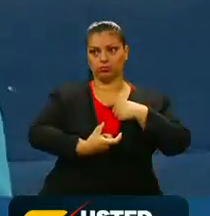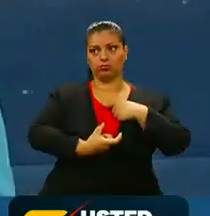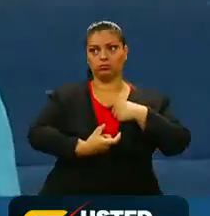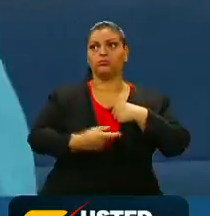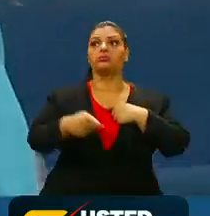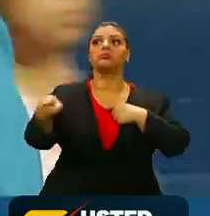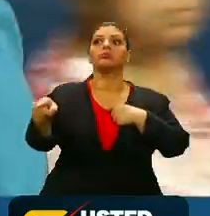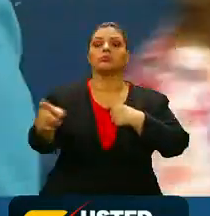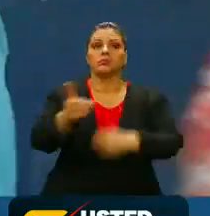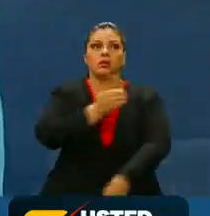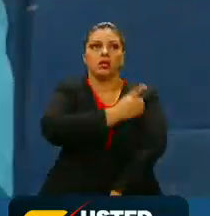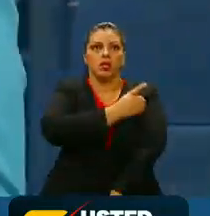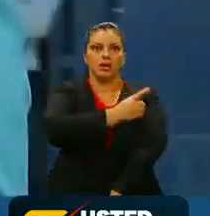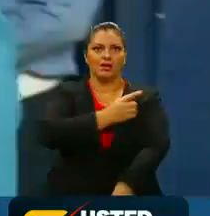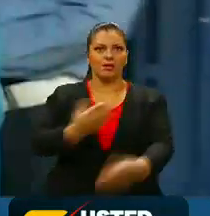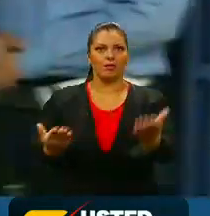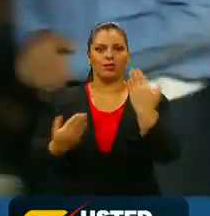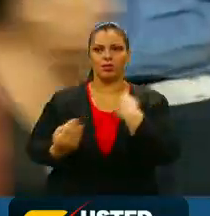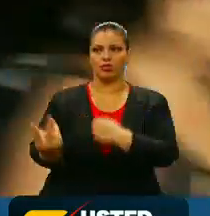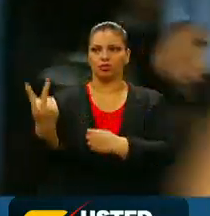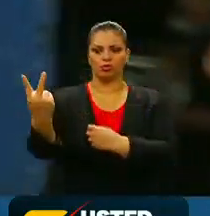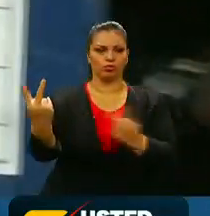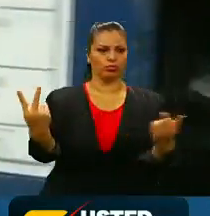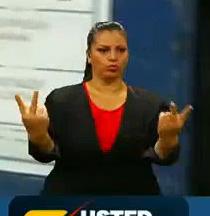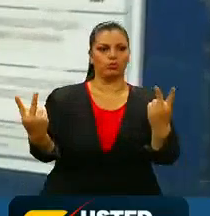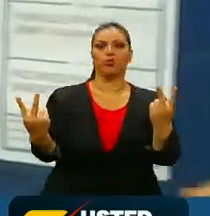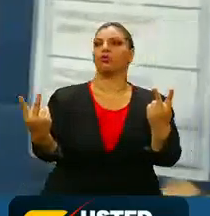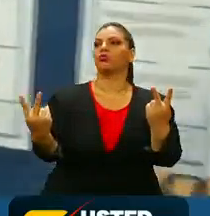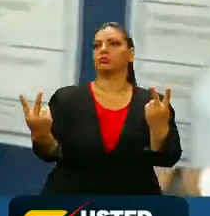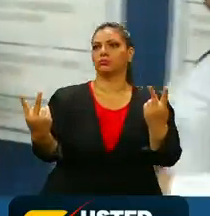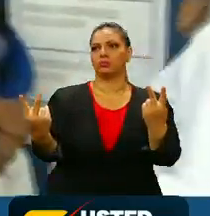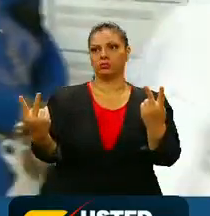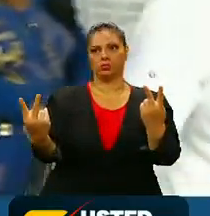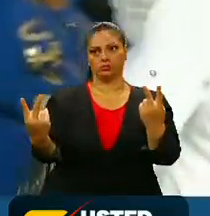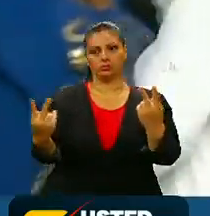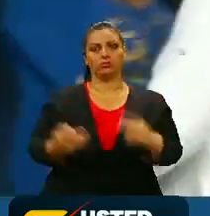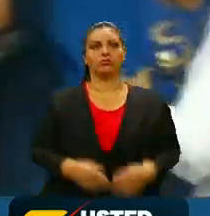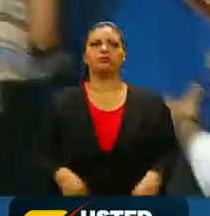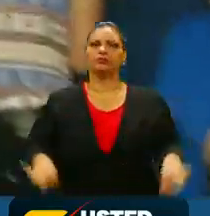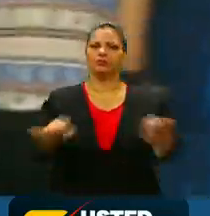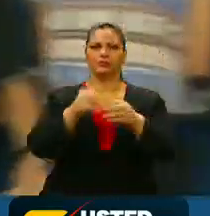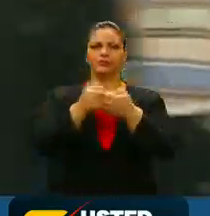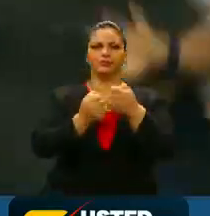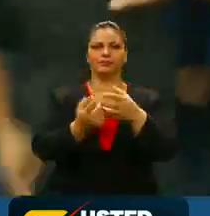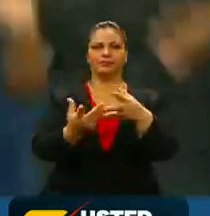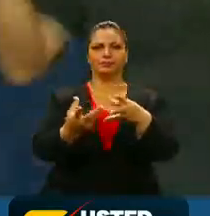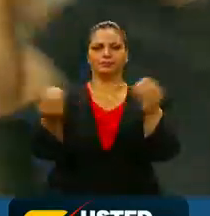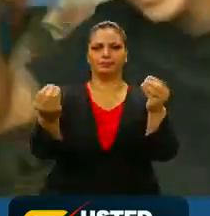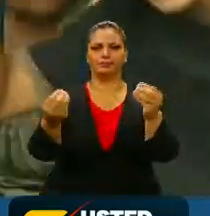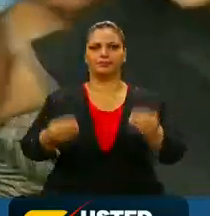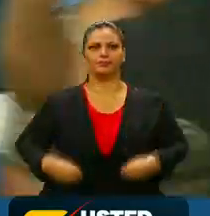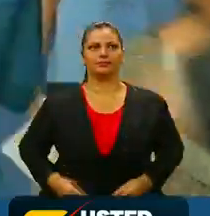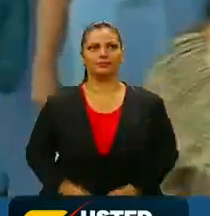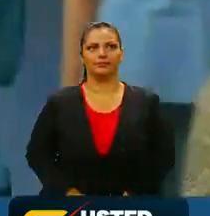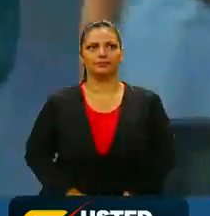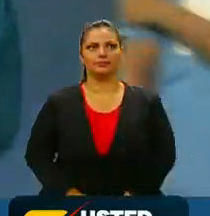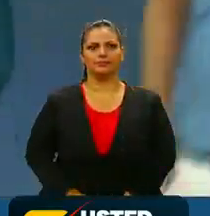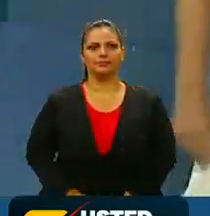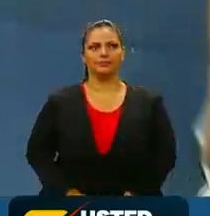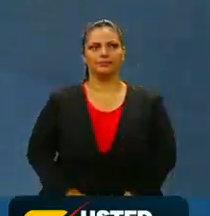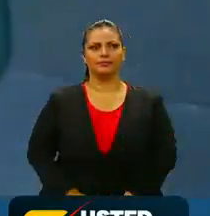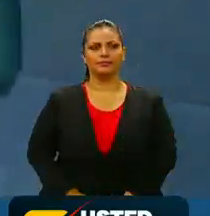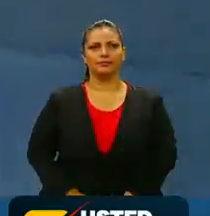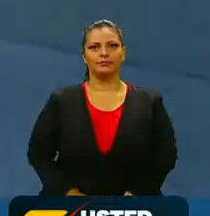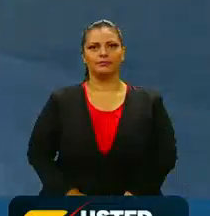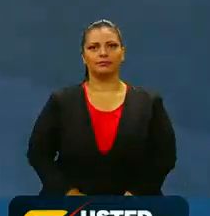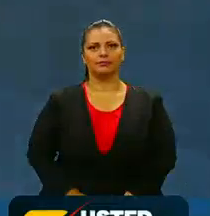políticos. Pero bueno, lo importante es que esta situación se vaya resolviendo. Vamos a conversar acá con más personas que están votando. Aquí en